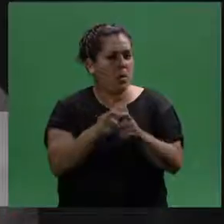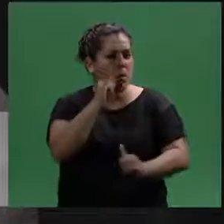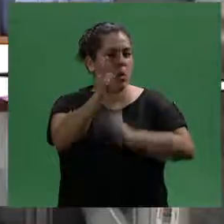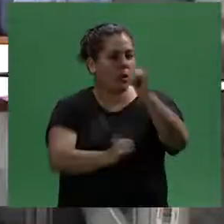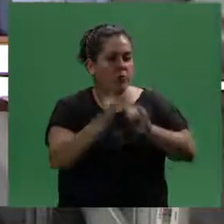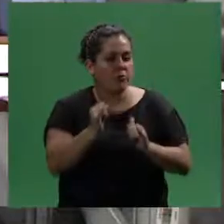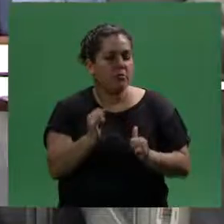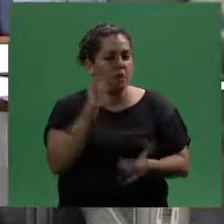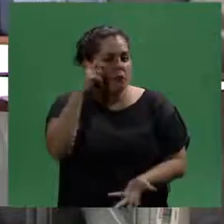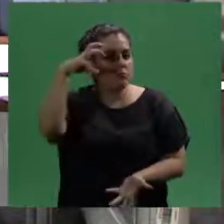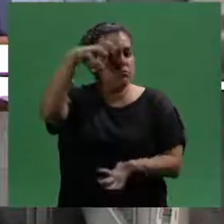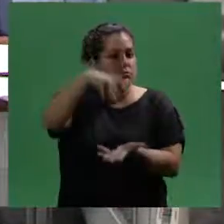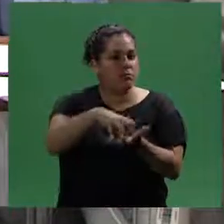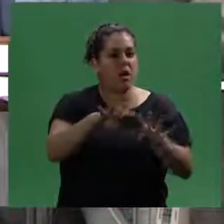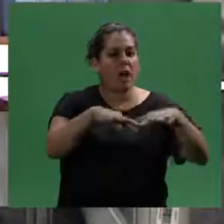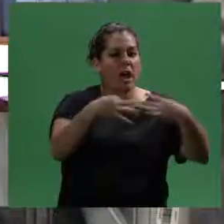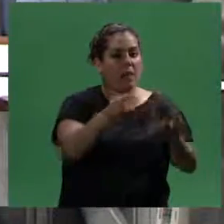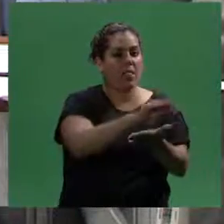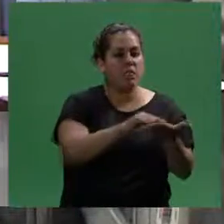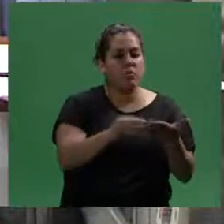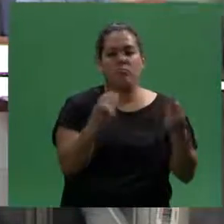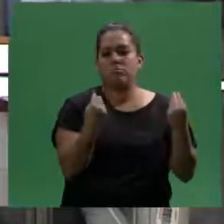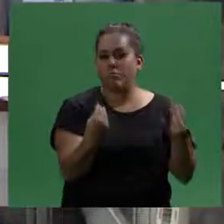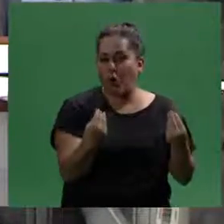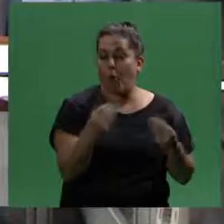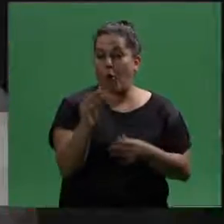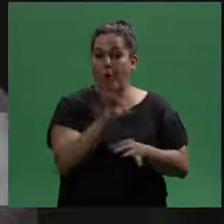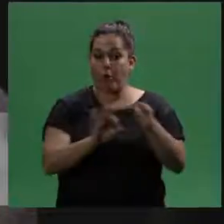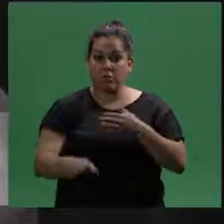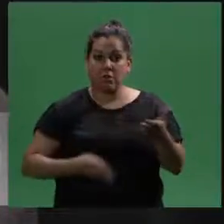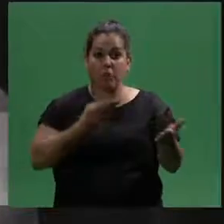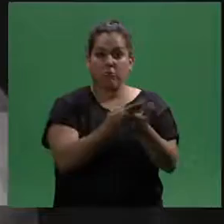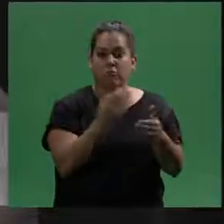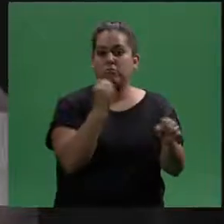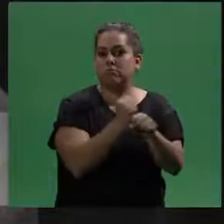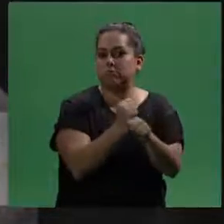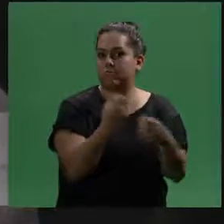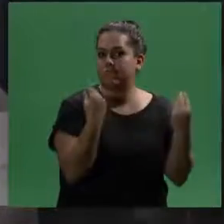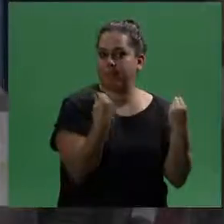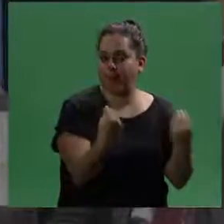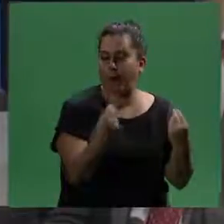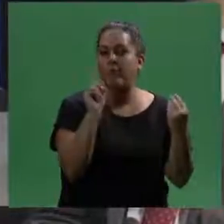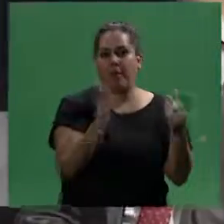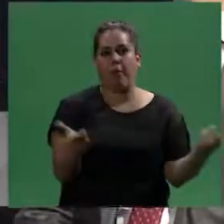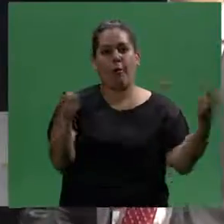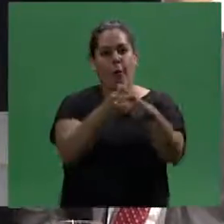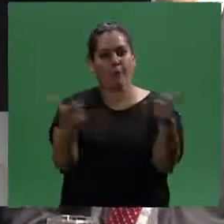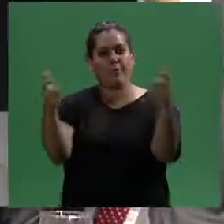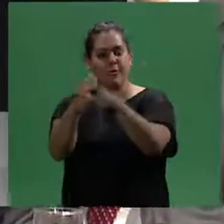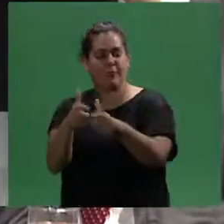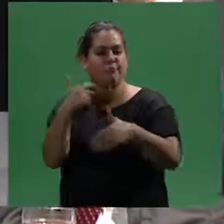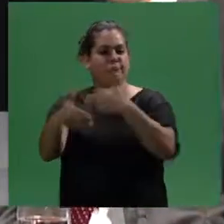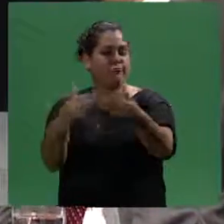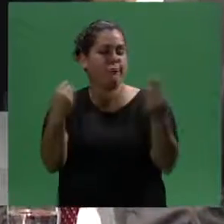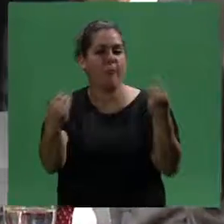es el funcionamiento de la Cámara de Diputados, cómo ingresan los proyectos en la Cámara y cómo se trabajan en cada una de las comisiones. Pero